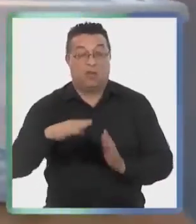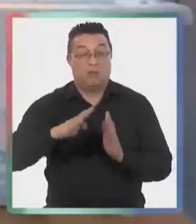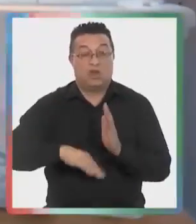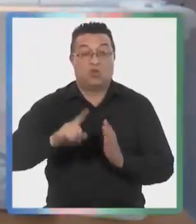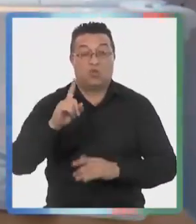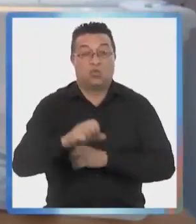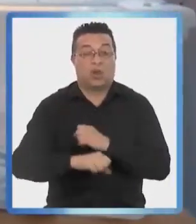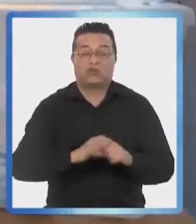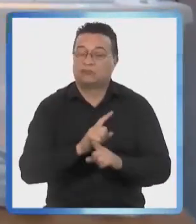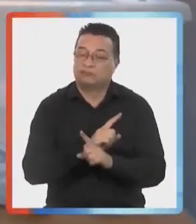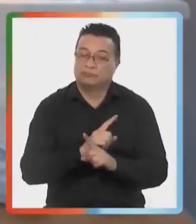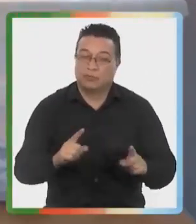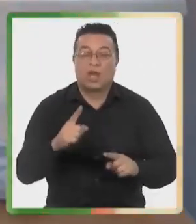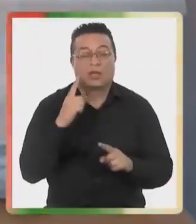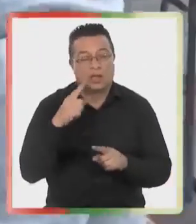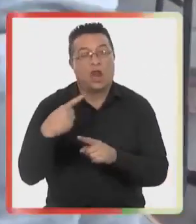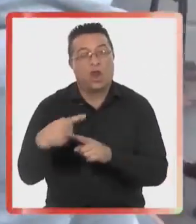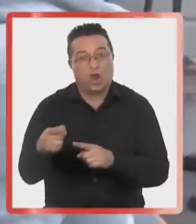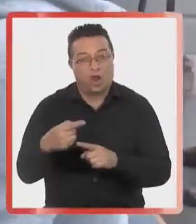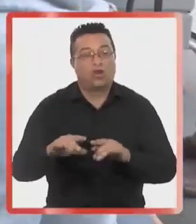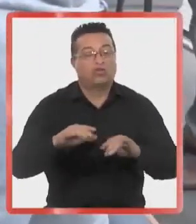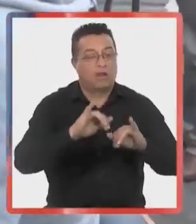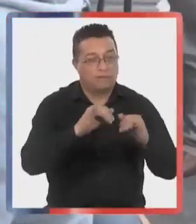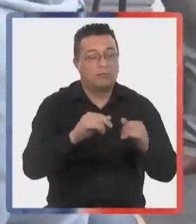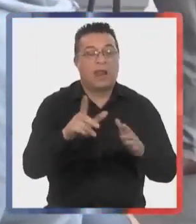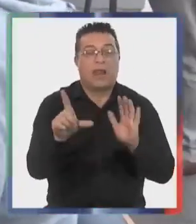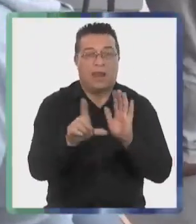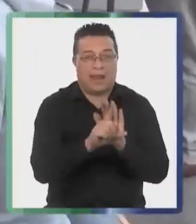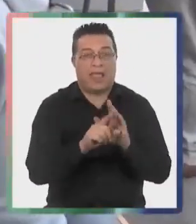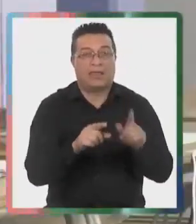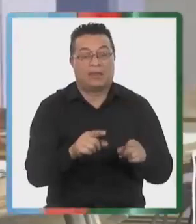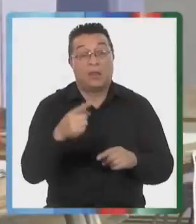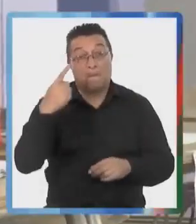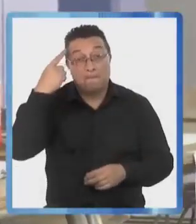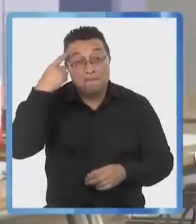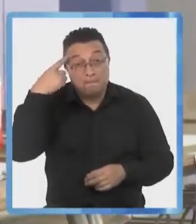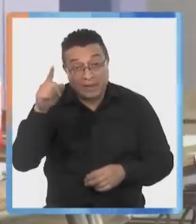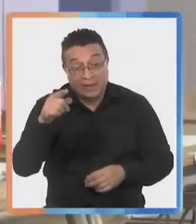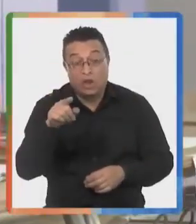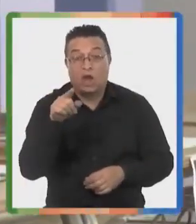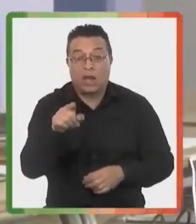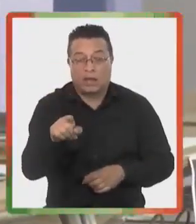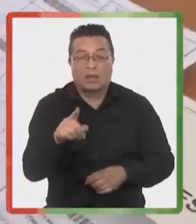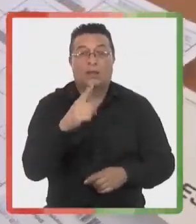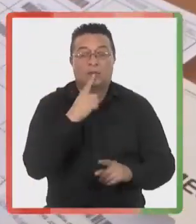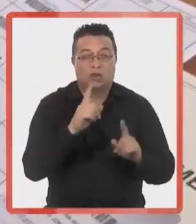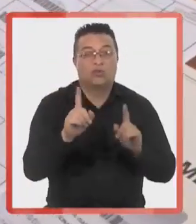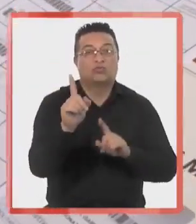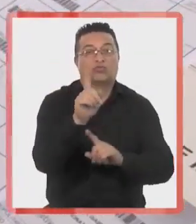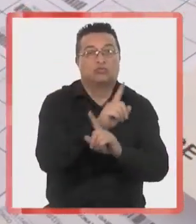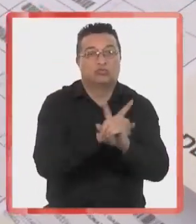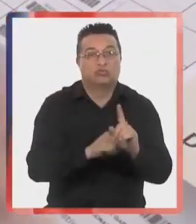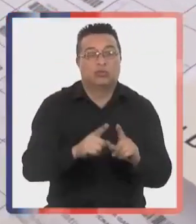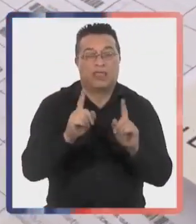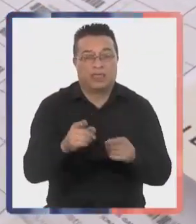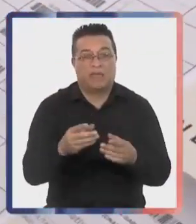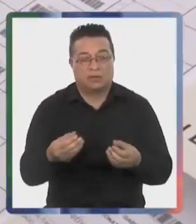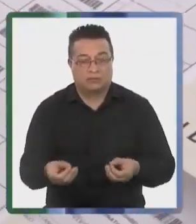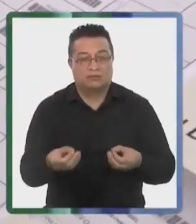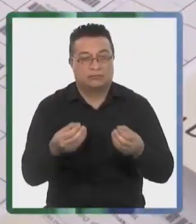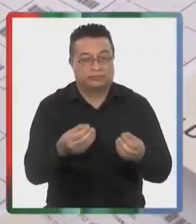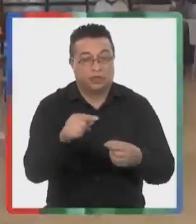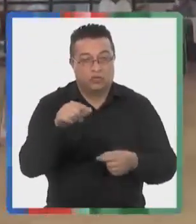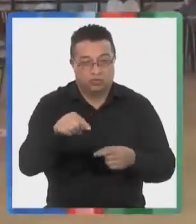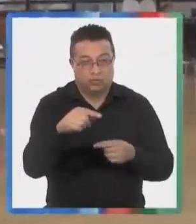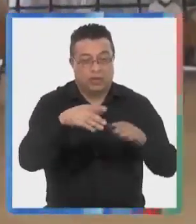menor de 1 año y otras más por el estilo que están en la ley. Pero ahí la excusa se tiene que ser presentada en estos